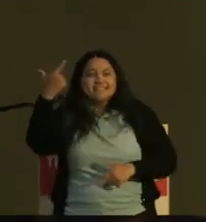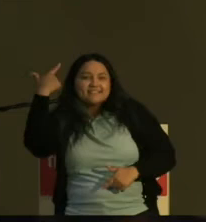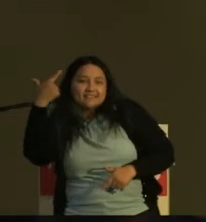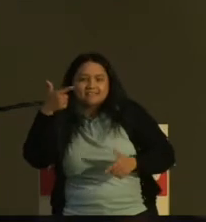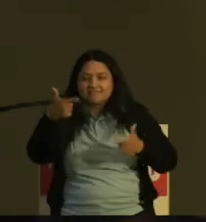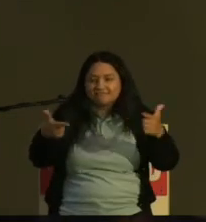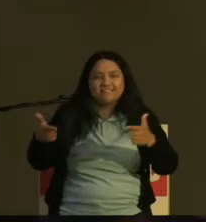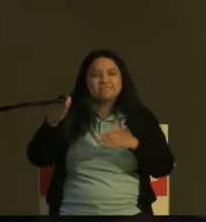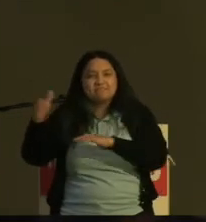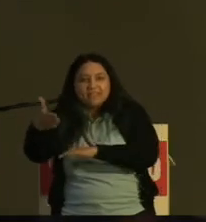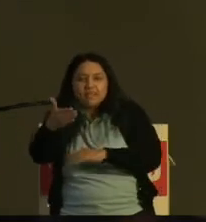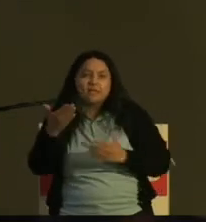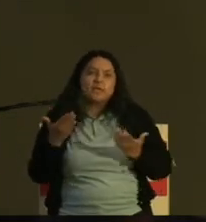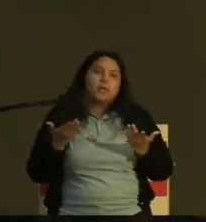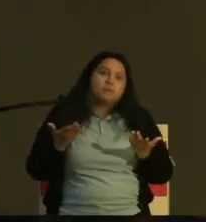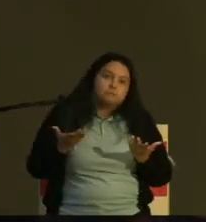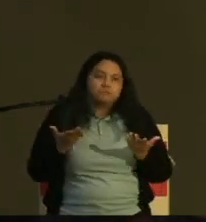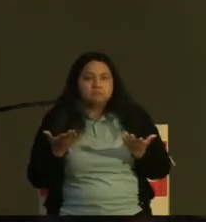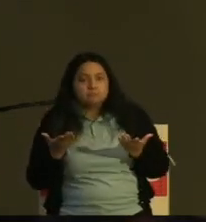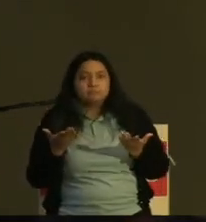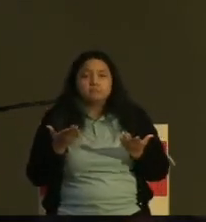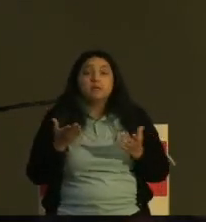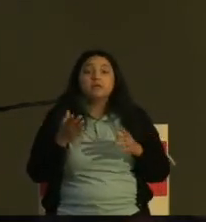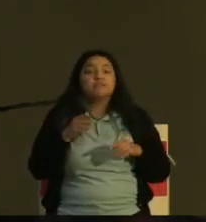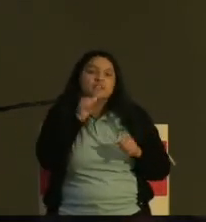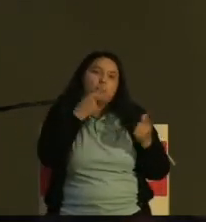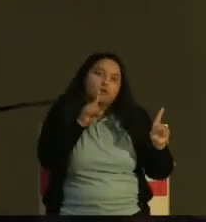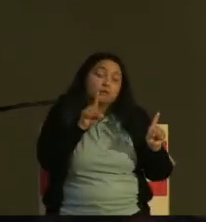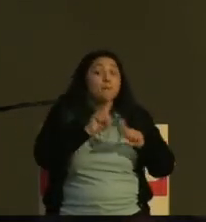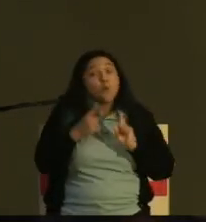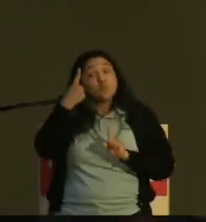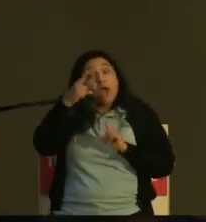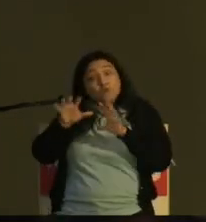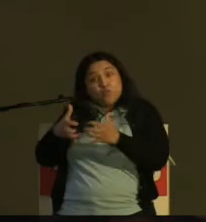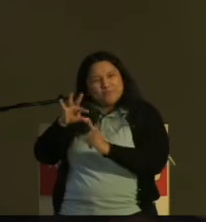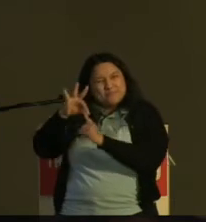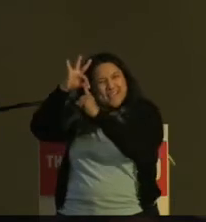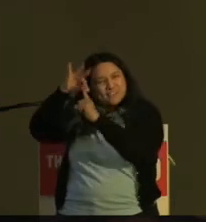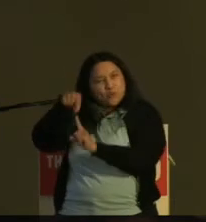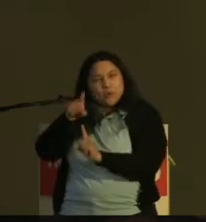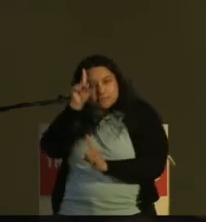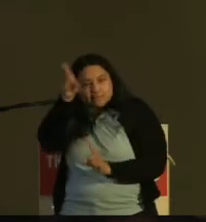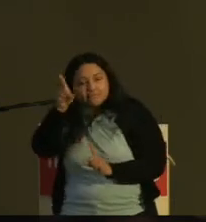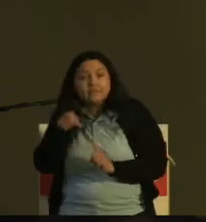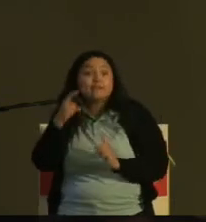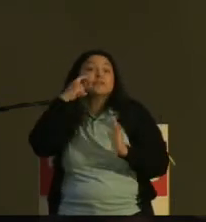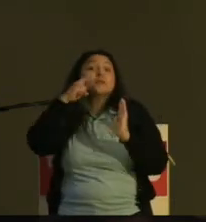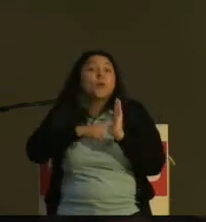todo, ¿no? Y eso no funciona. Pero este grupo, que fue muy inteligente, se dio cuenta, por ejemplo, que